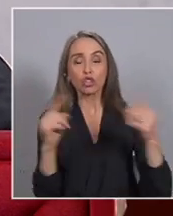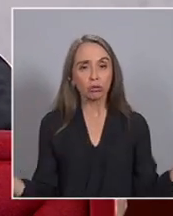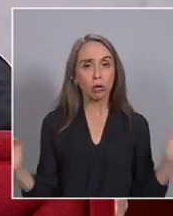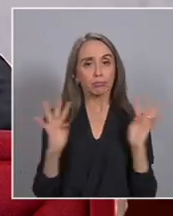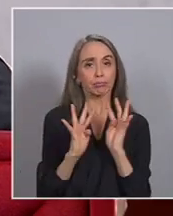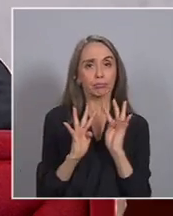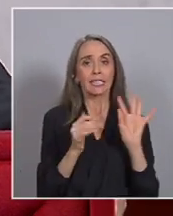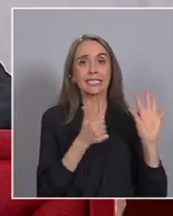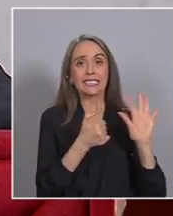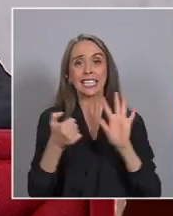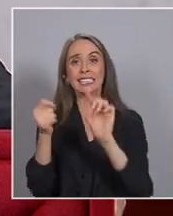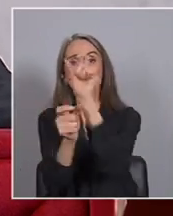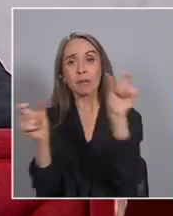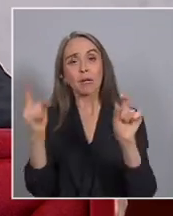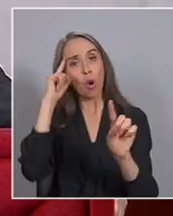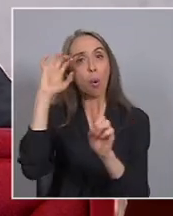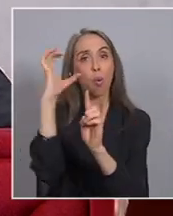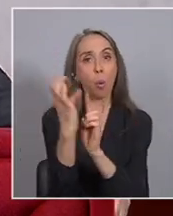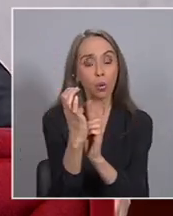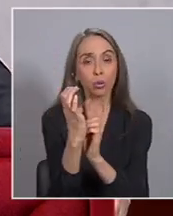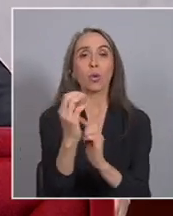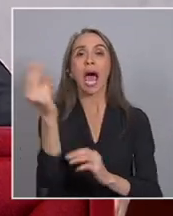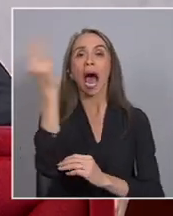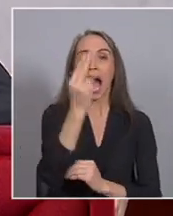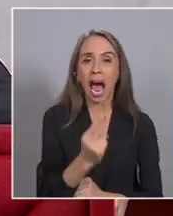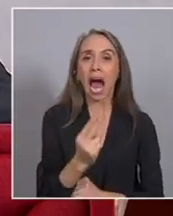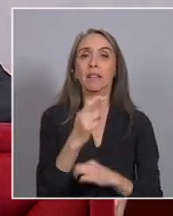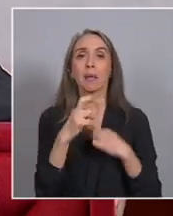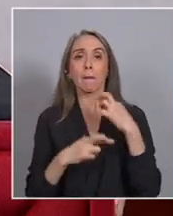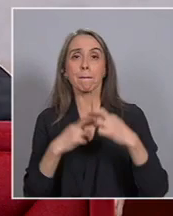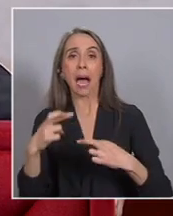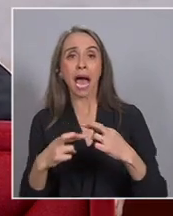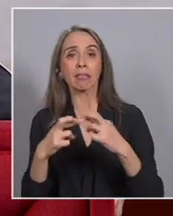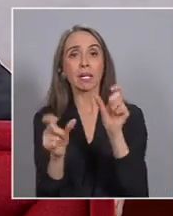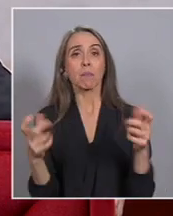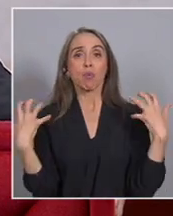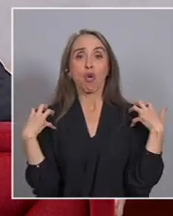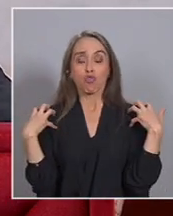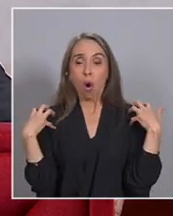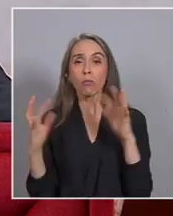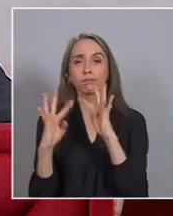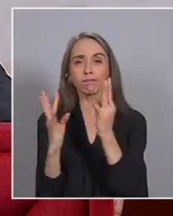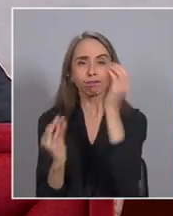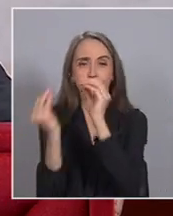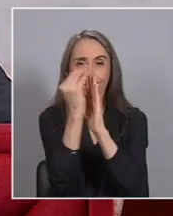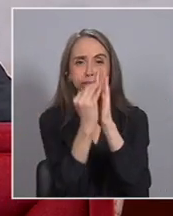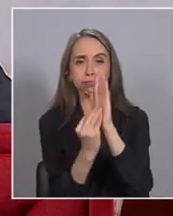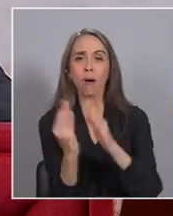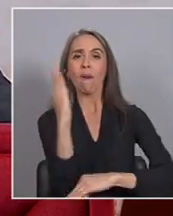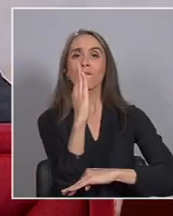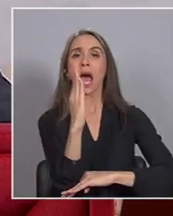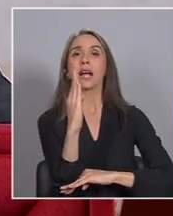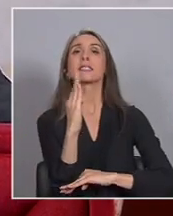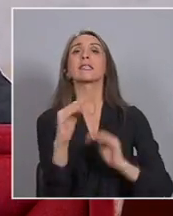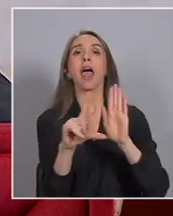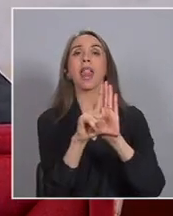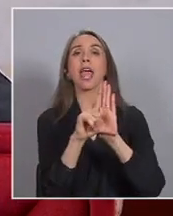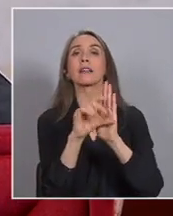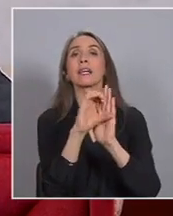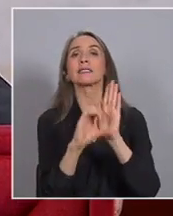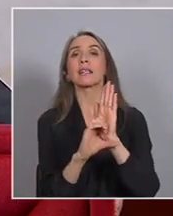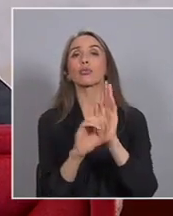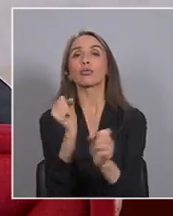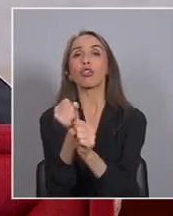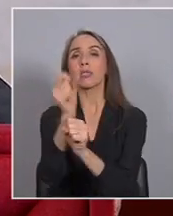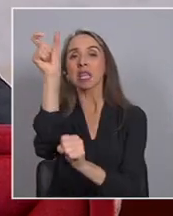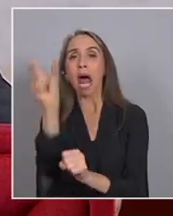más de 600 agentes culturales, artísticos y patrimoniales que sentaron las bases para el Estatuto del Trabajador Cultural,